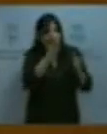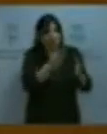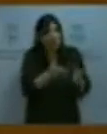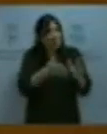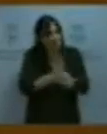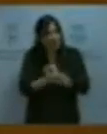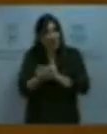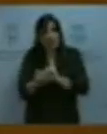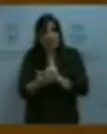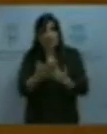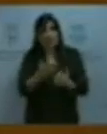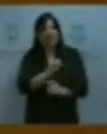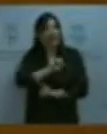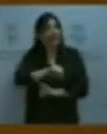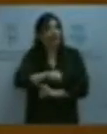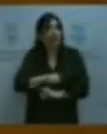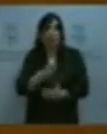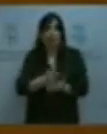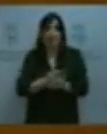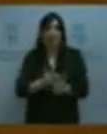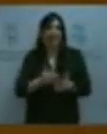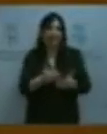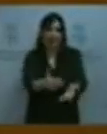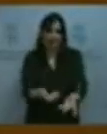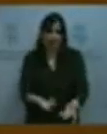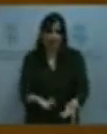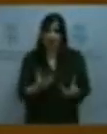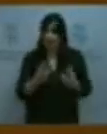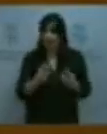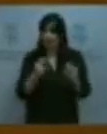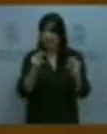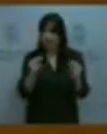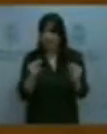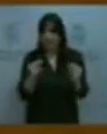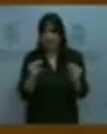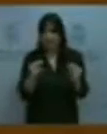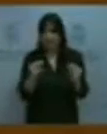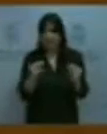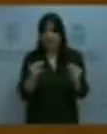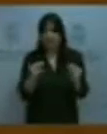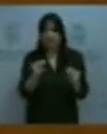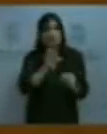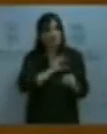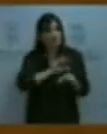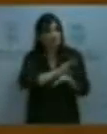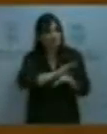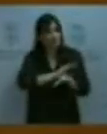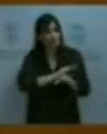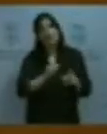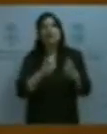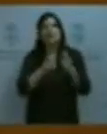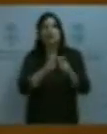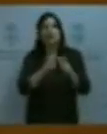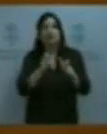acabo en esta primera intervención. Señor consejero, el sector ganadero está harto. Pero no lo